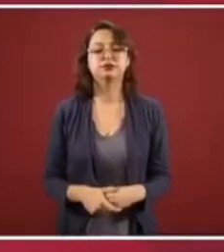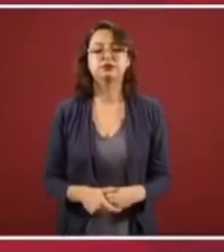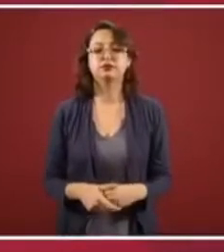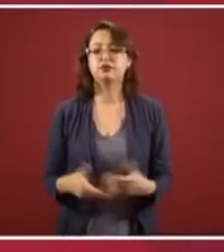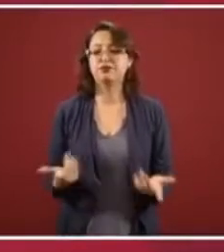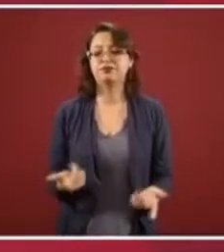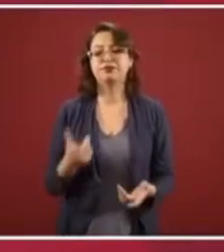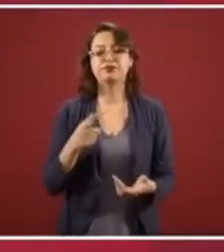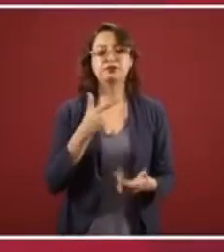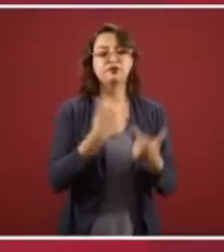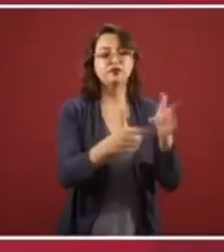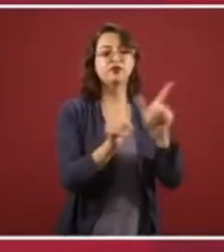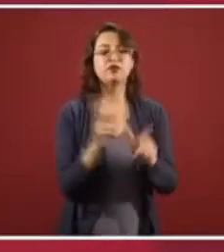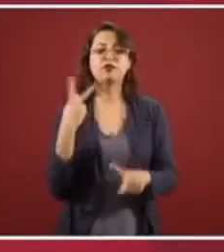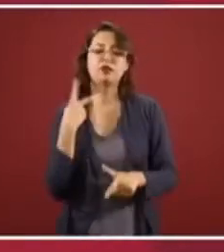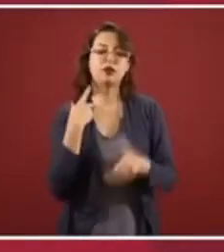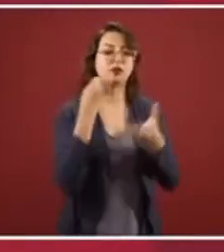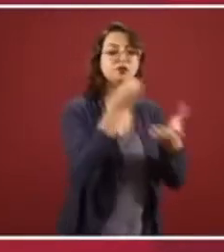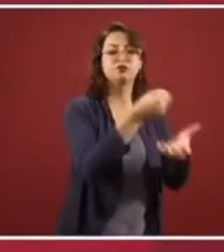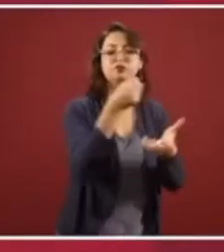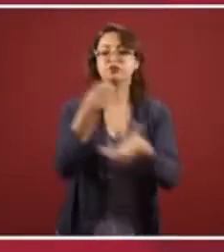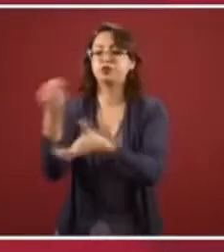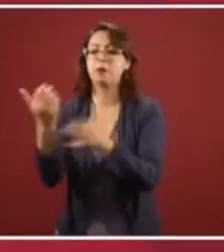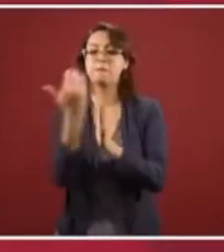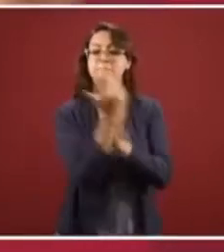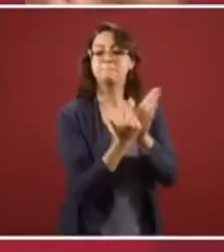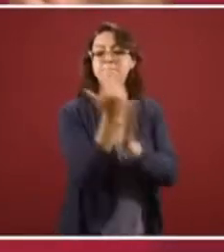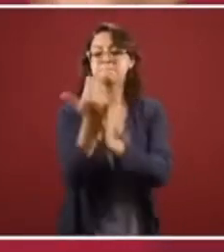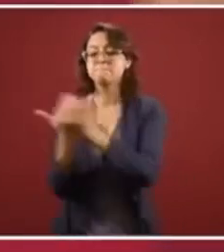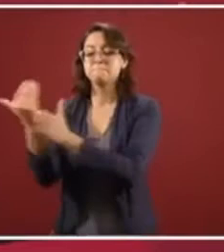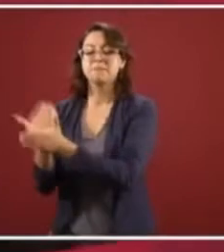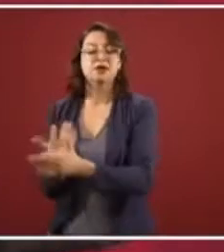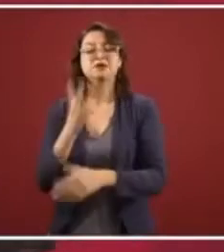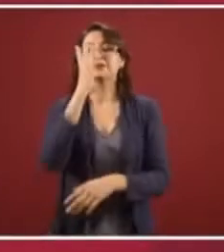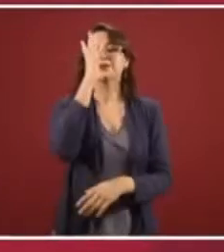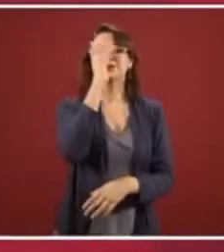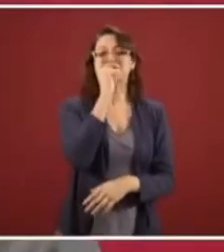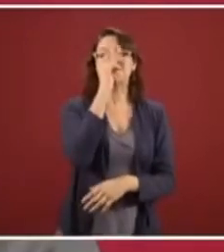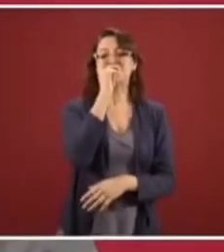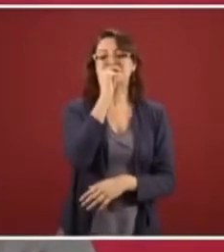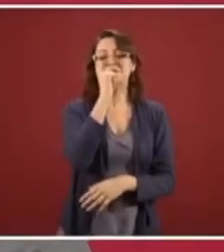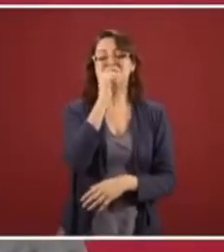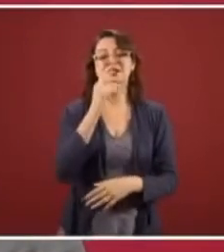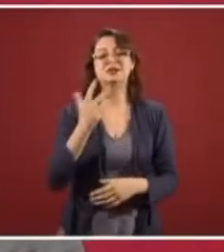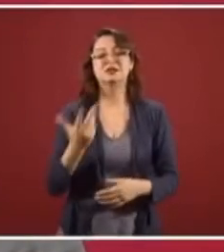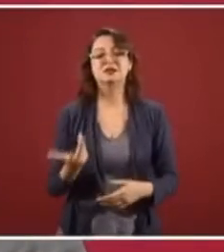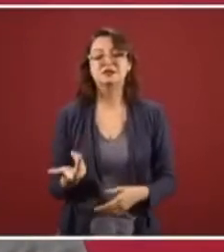del dinero que se da a los partidos. Pero, como